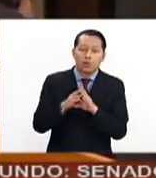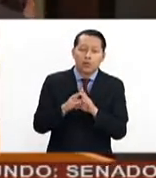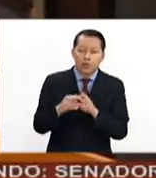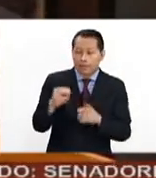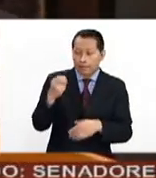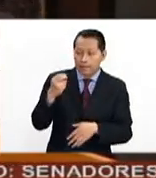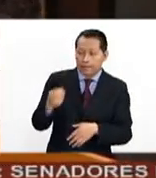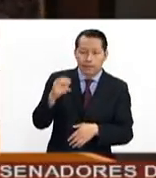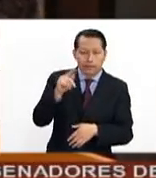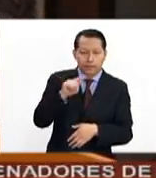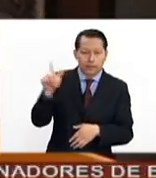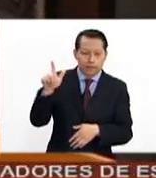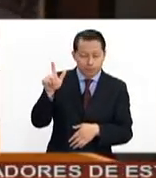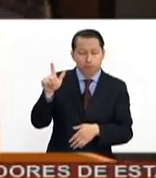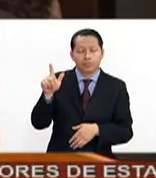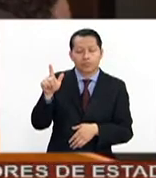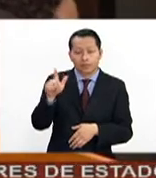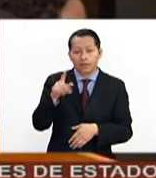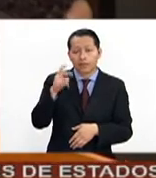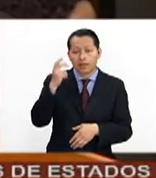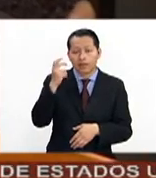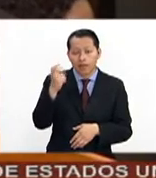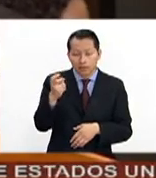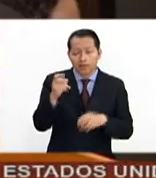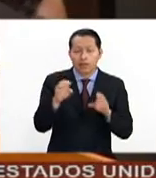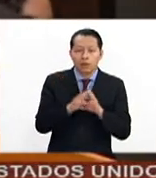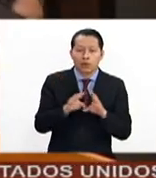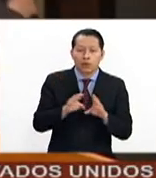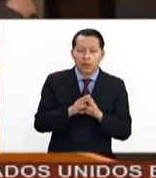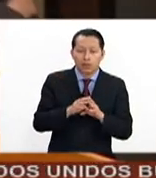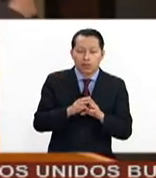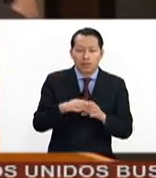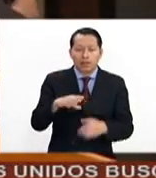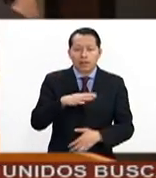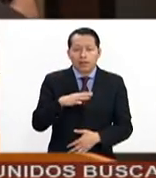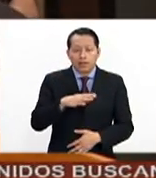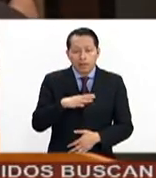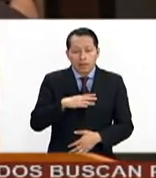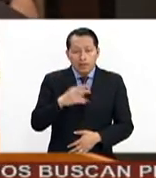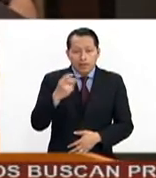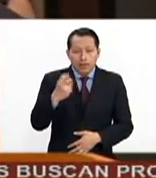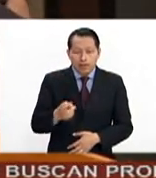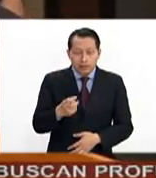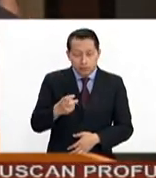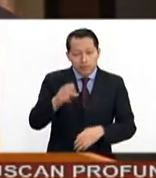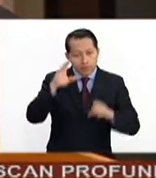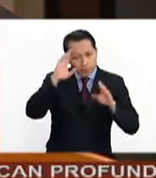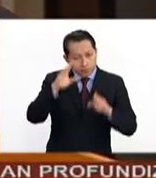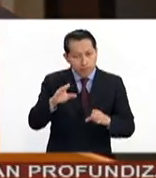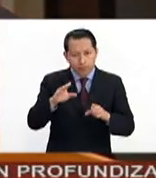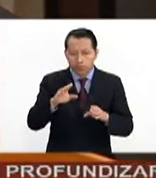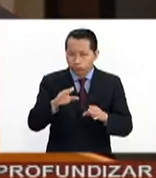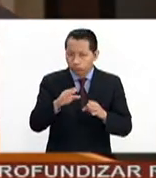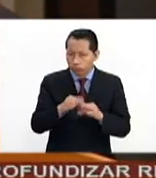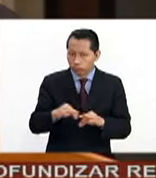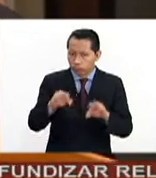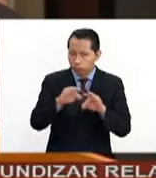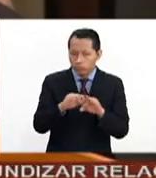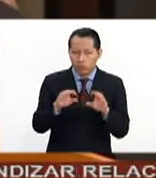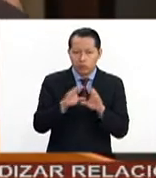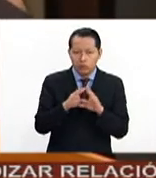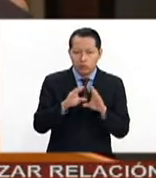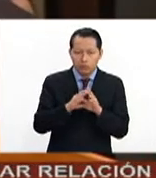esta profesión, van surgiendo. Esa vocación no amaina